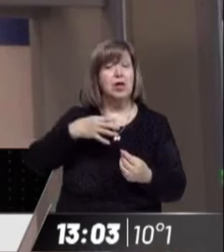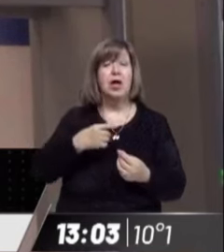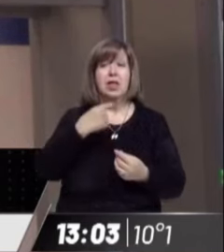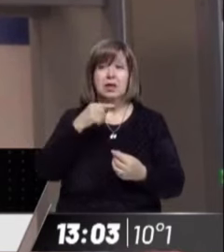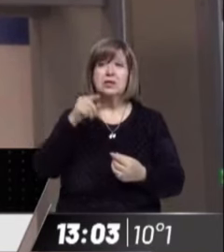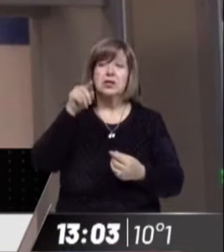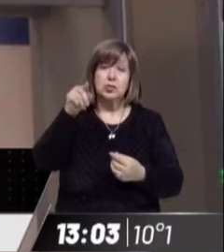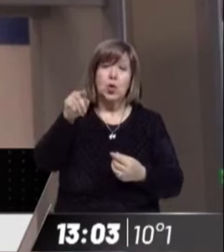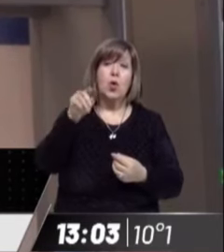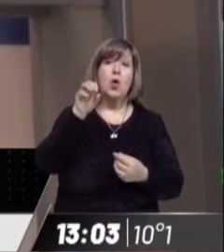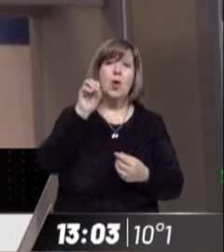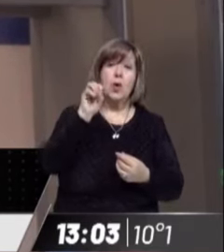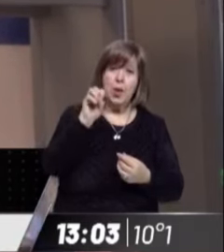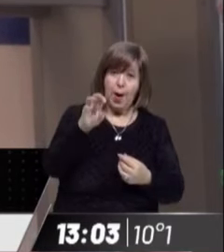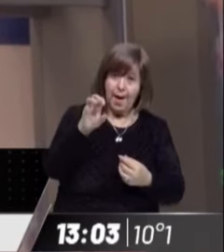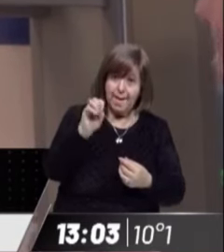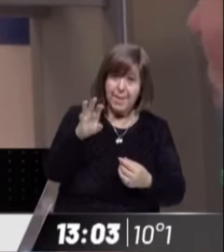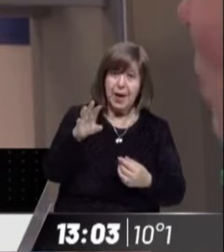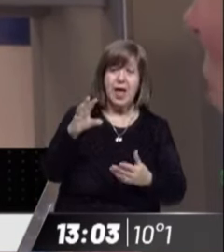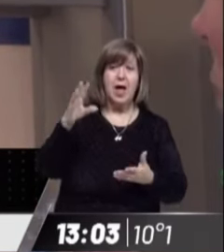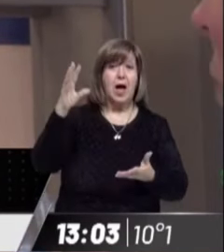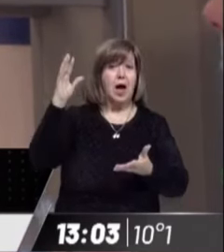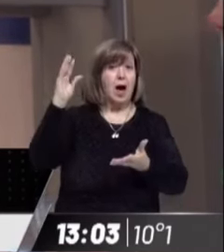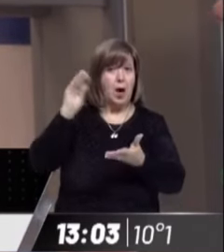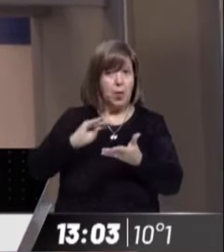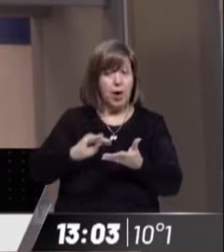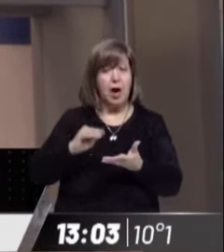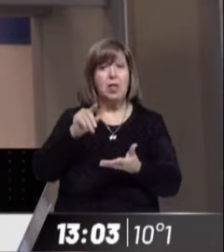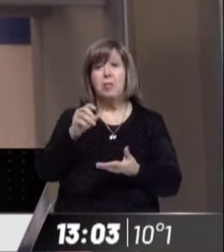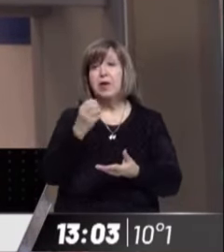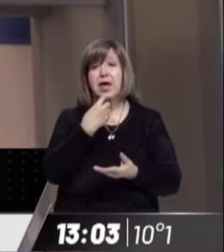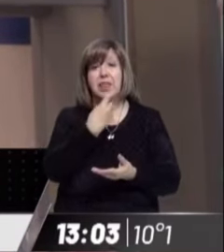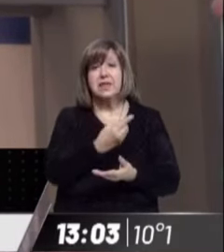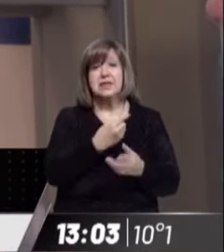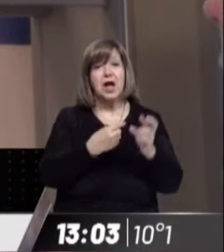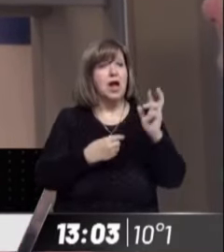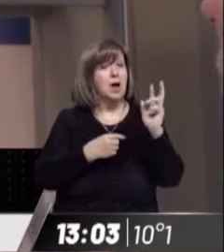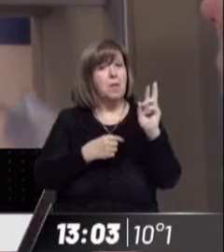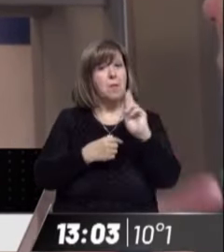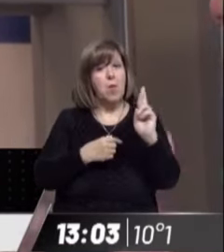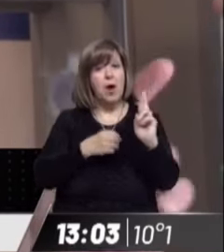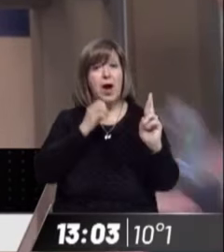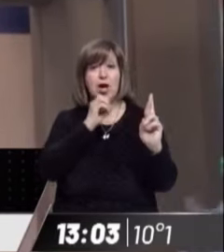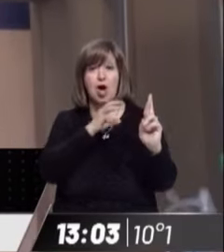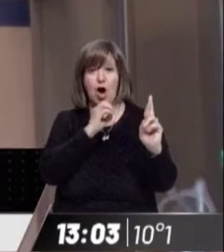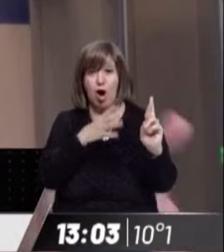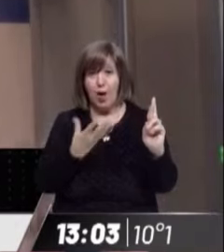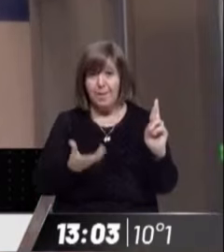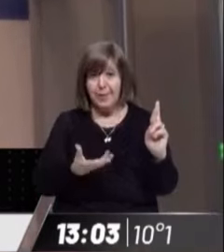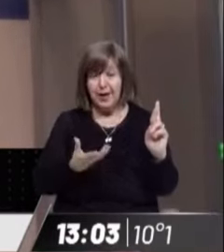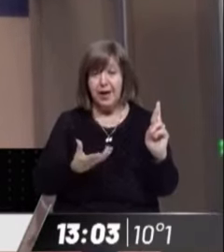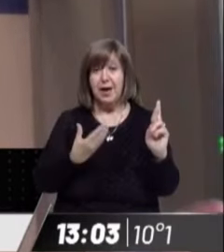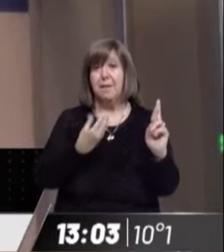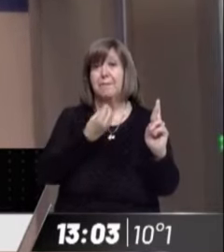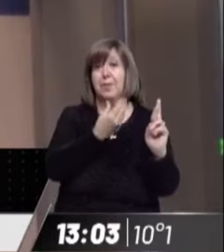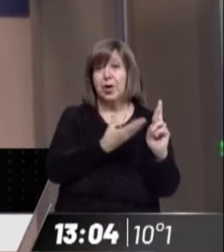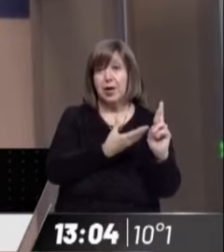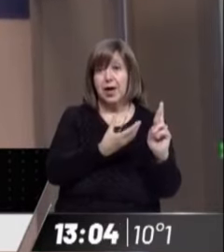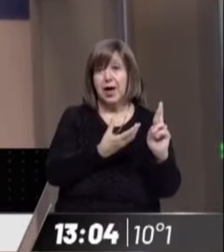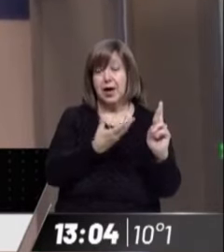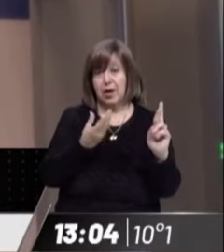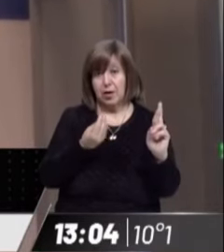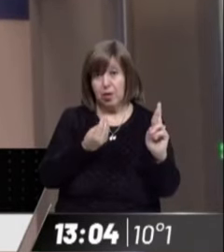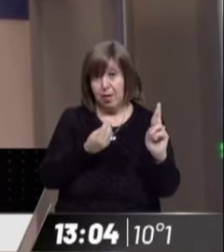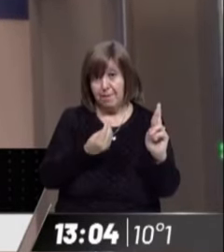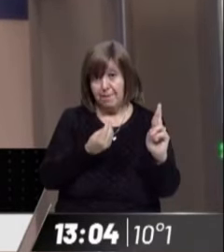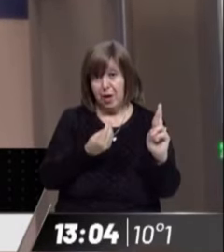Entonces, cuando hablamos de que somos todos iguales ante la ley, ¿cómo es esto? ¿Hay algunos que te hay que darle nombre, apellido y fotografía y a otros ni siquiera los podemos